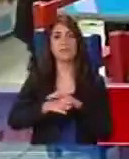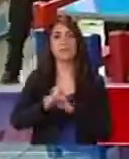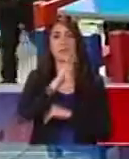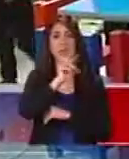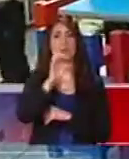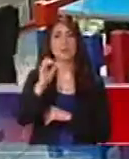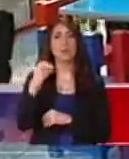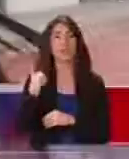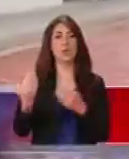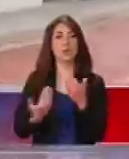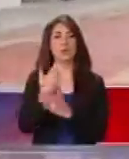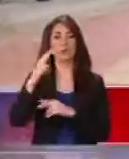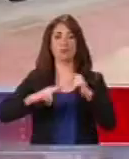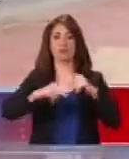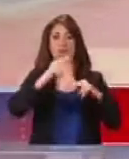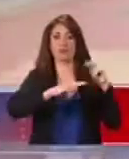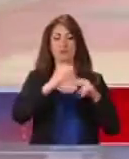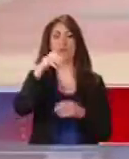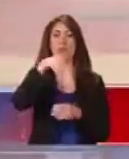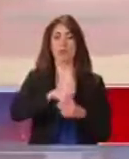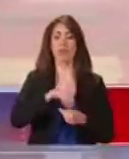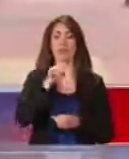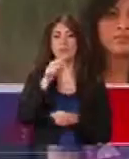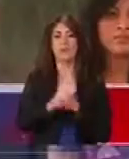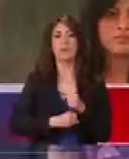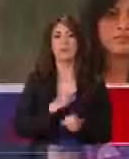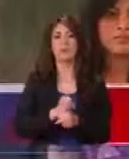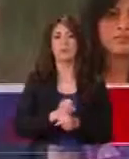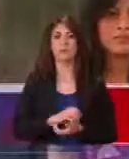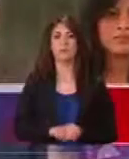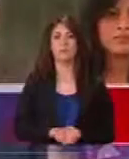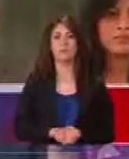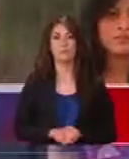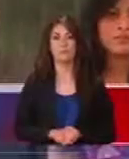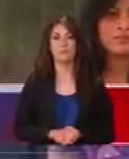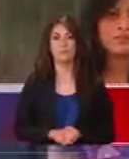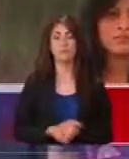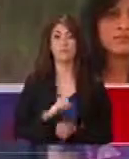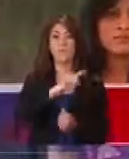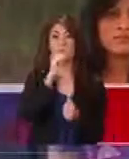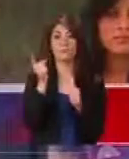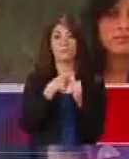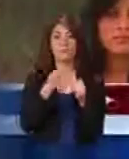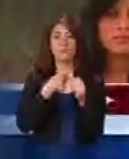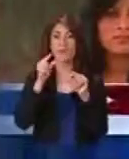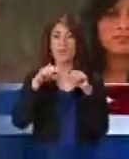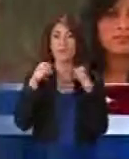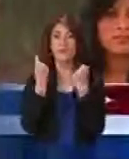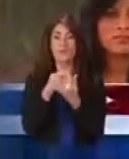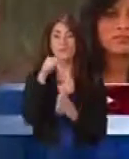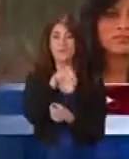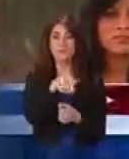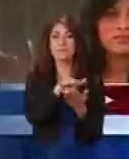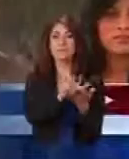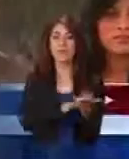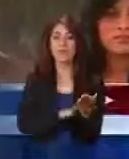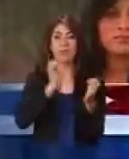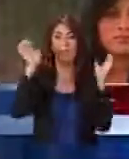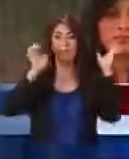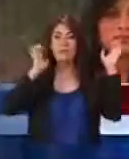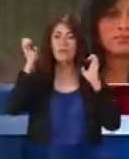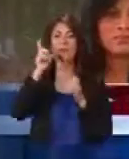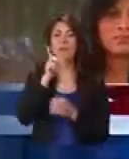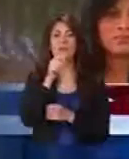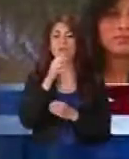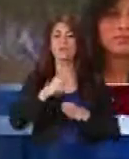que se tiene previsto iniciar su construcción durante este año. Los primeros en beneficiarse de esos proyectos estratégicos son